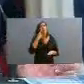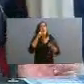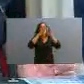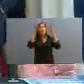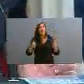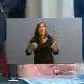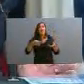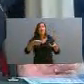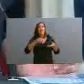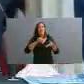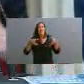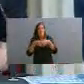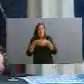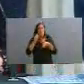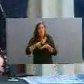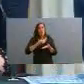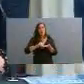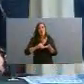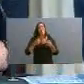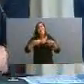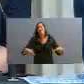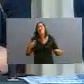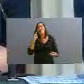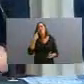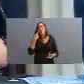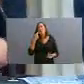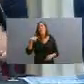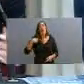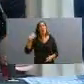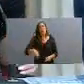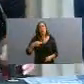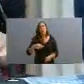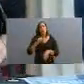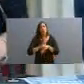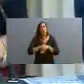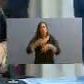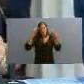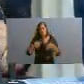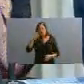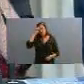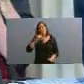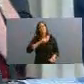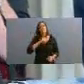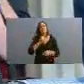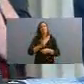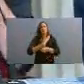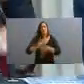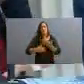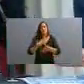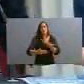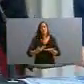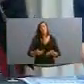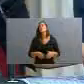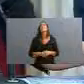hacen. Entonces, es hora también de tomar en esto el toro por las astas. Y finalmente, también vamos a